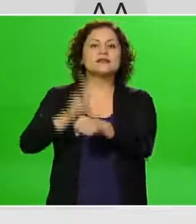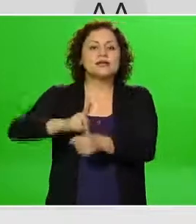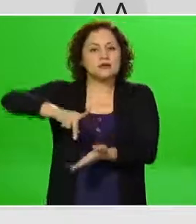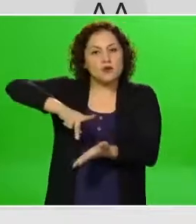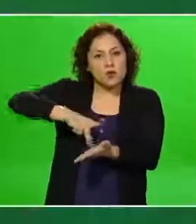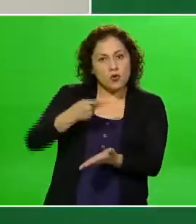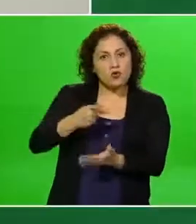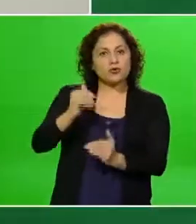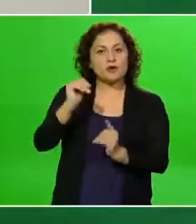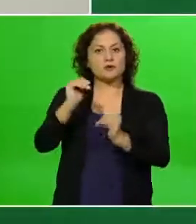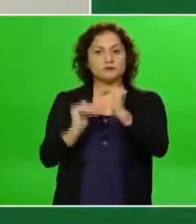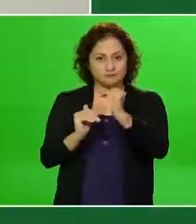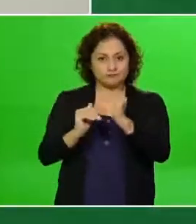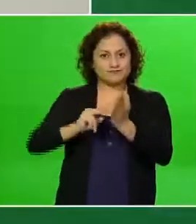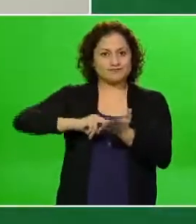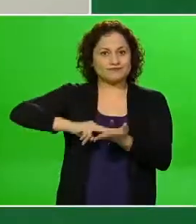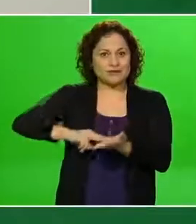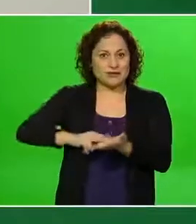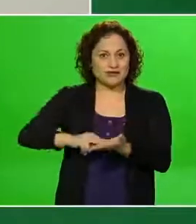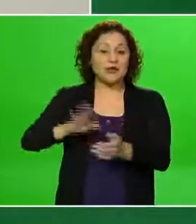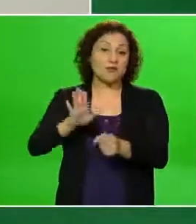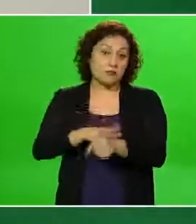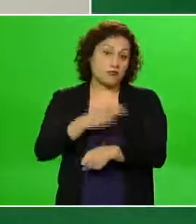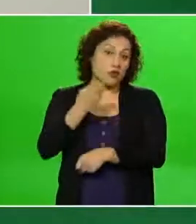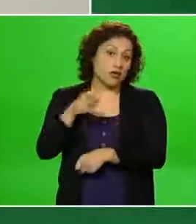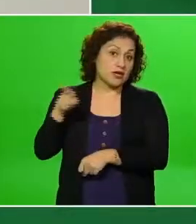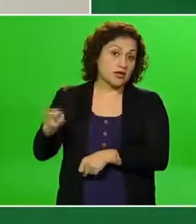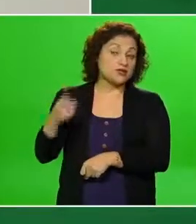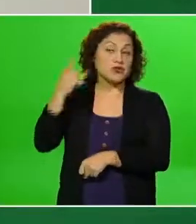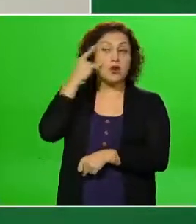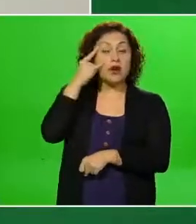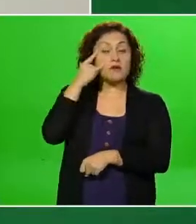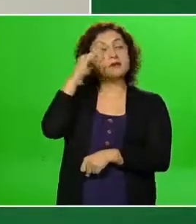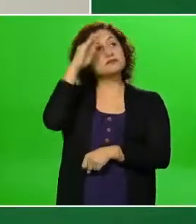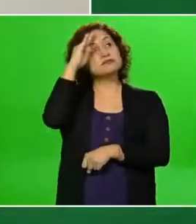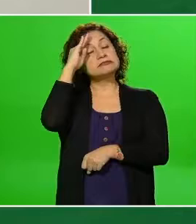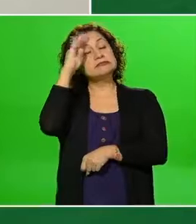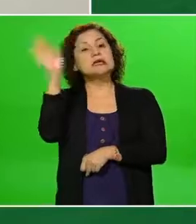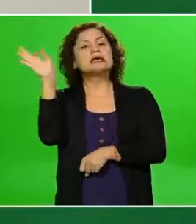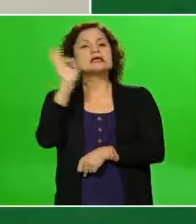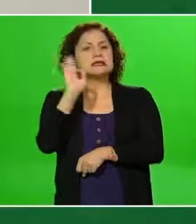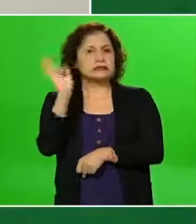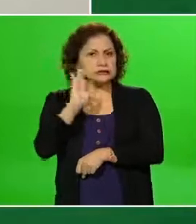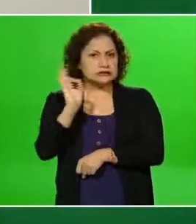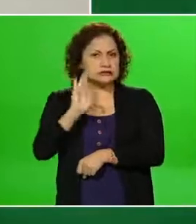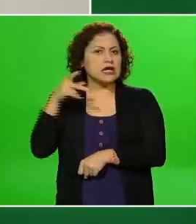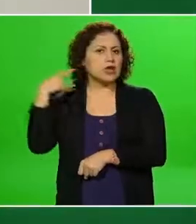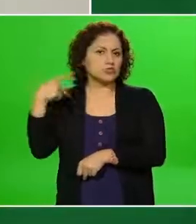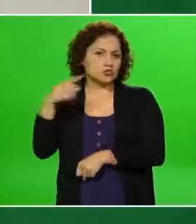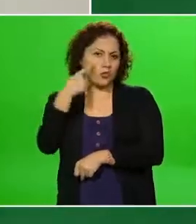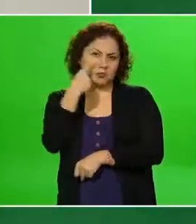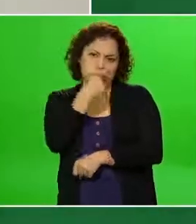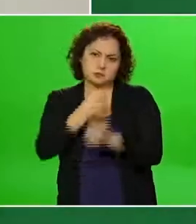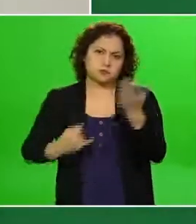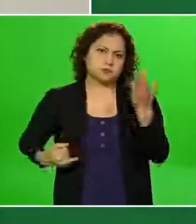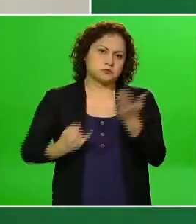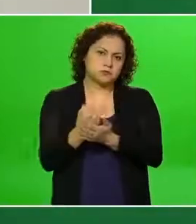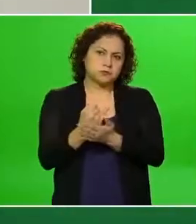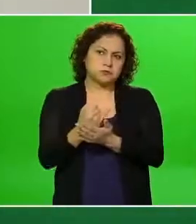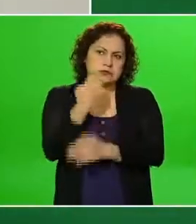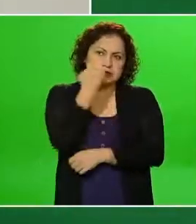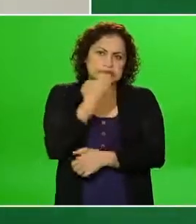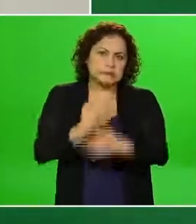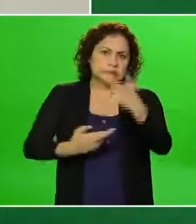decir, vamos a suspender las clases de manera presencial para disminuir un poco